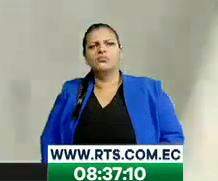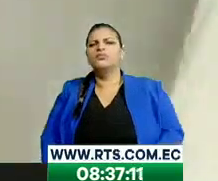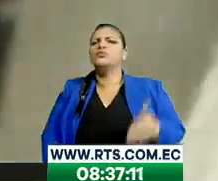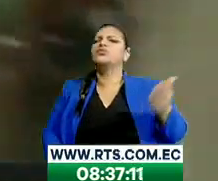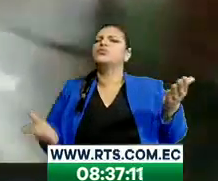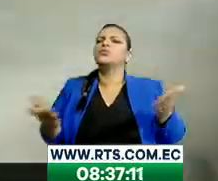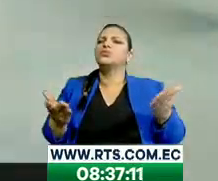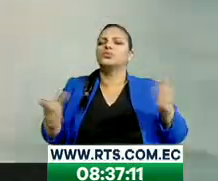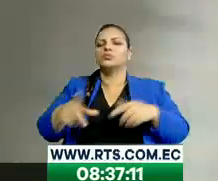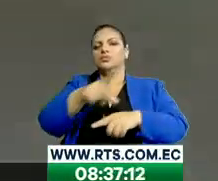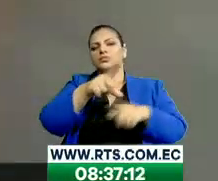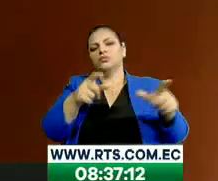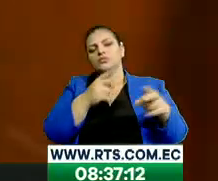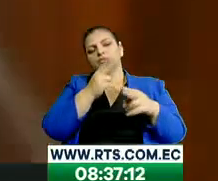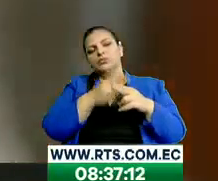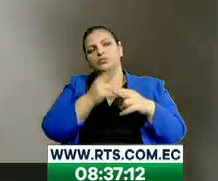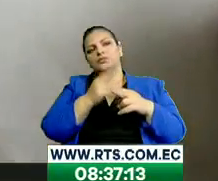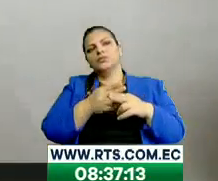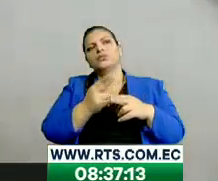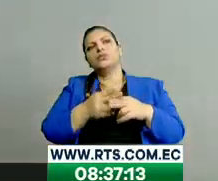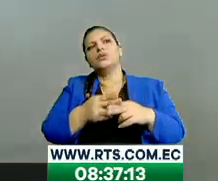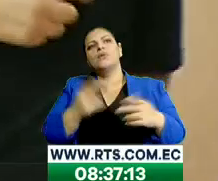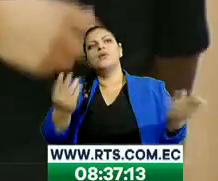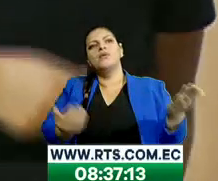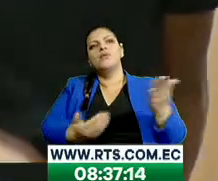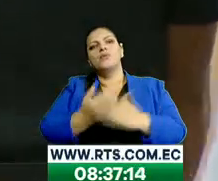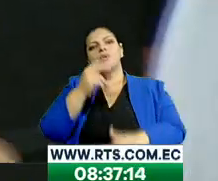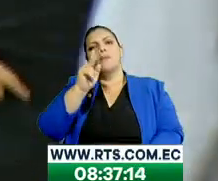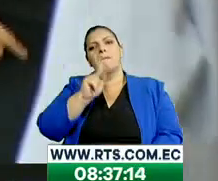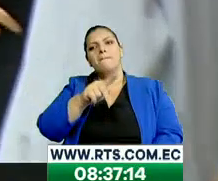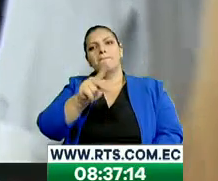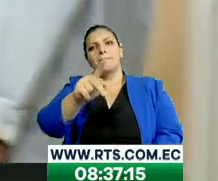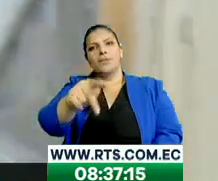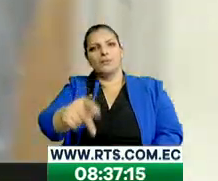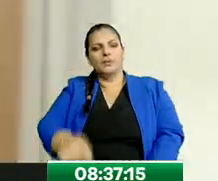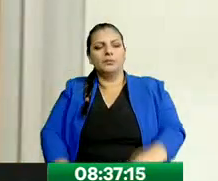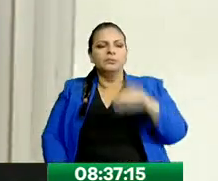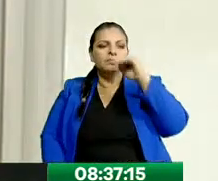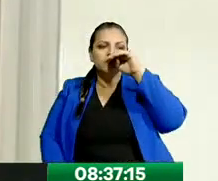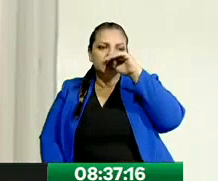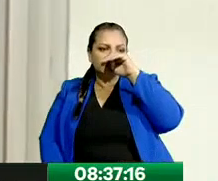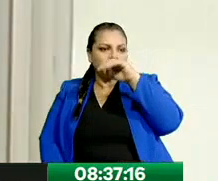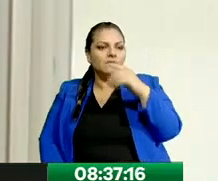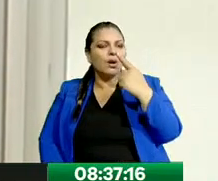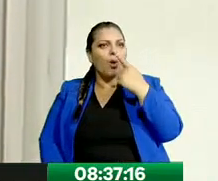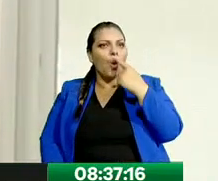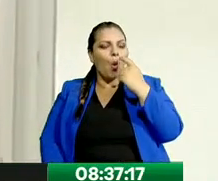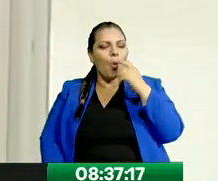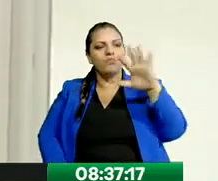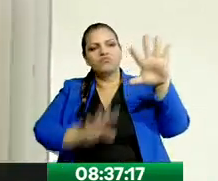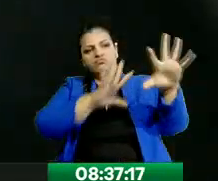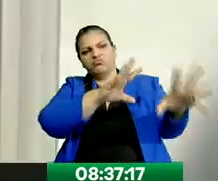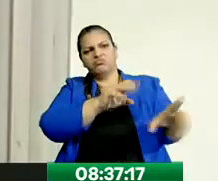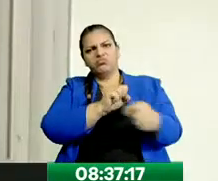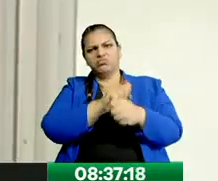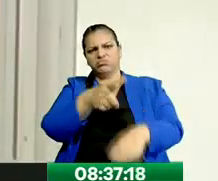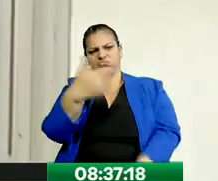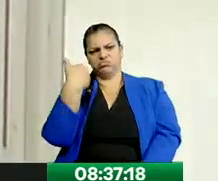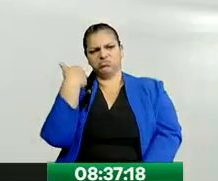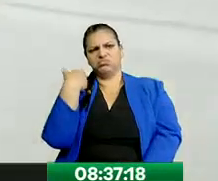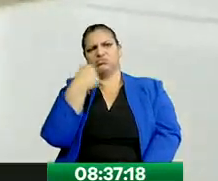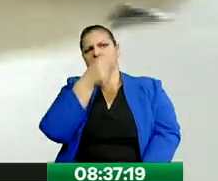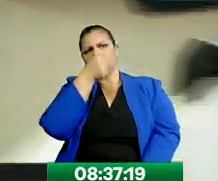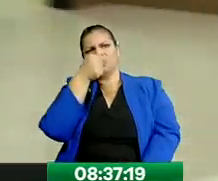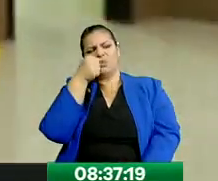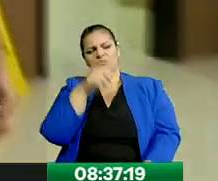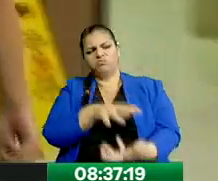Prosperina en Guayaquil. De ahí, una persona detenida, pues dentro de su hogar había gran cantidad de alcaloides,